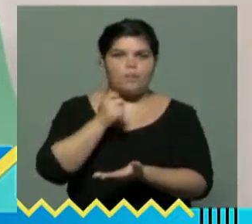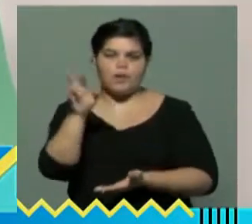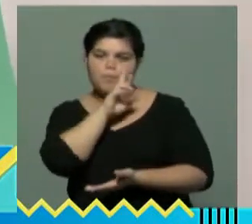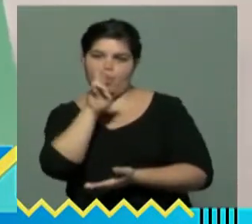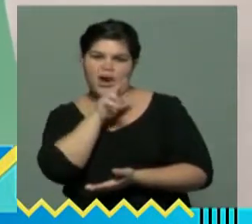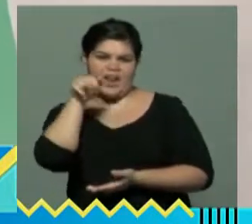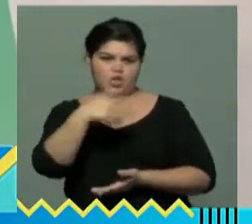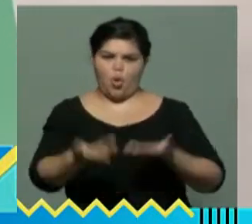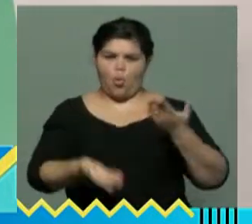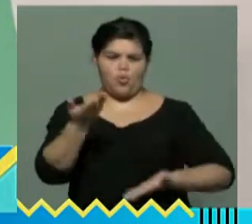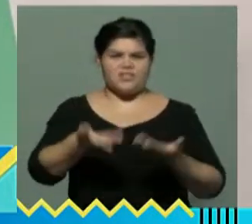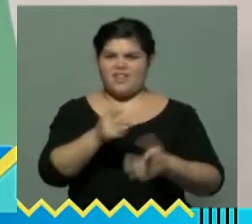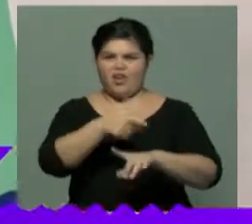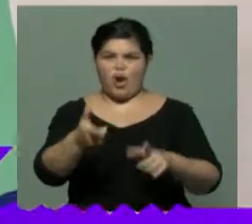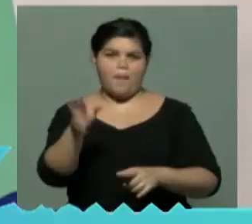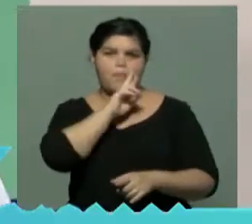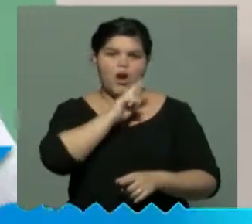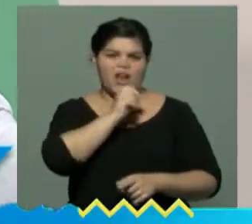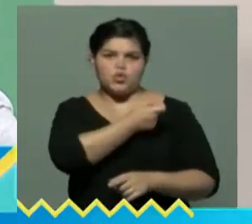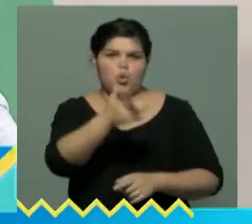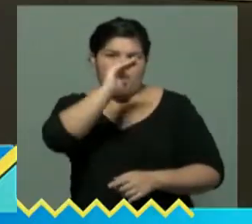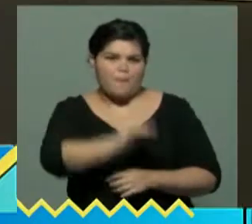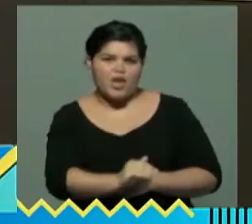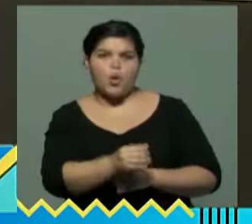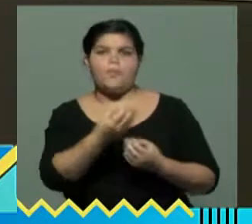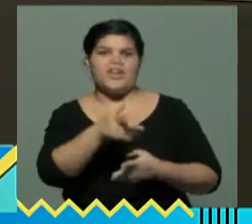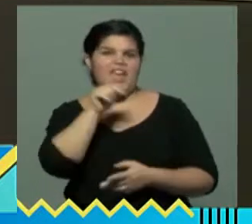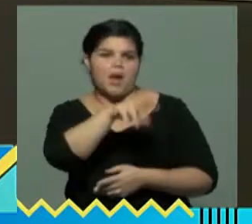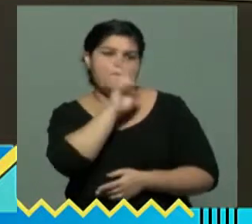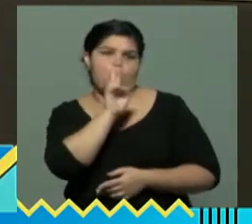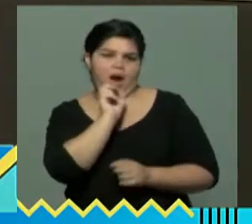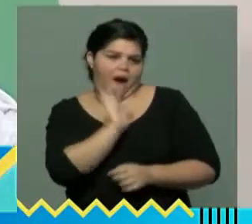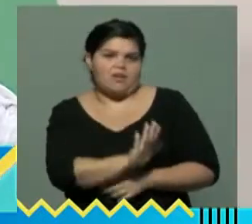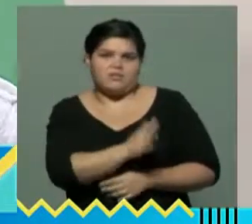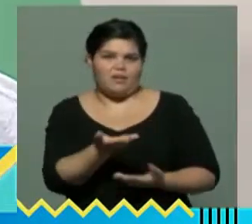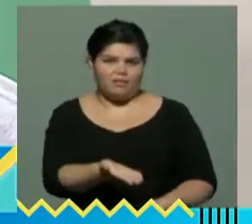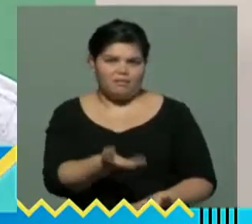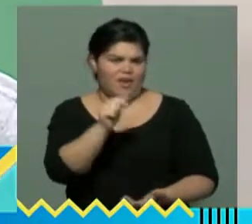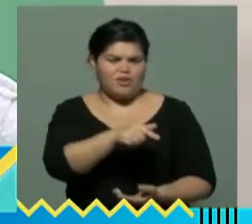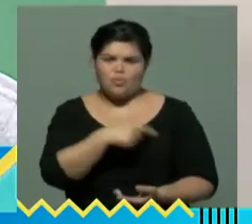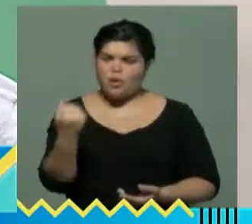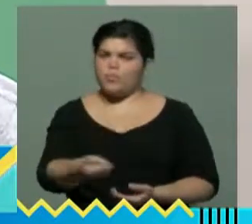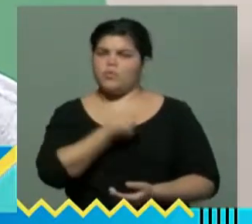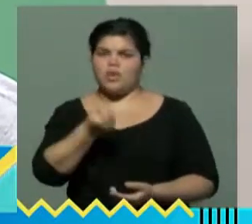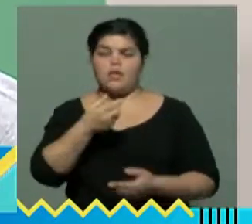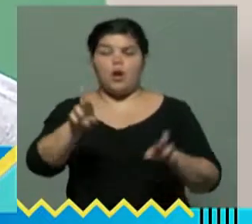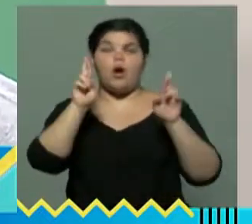lo injusto, de que una mujer gane menos por su cuestión de género, y la verdad que eso es muy valorable y ojalá que el Congreso se pueda dar y se saque una